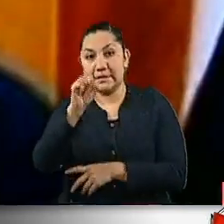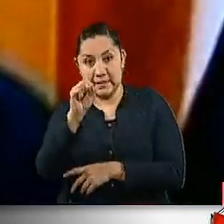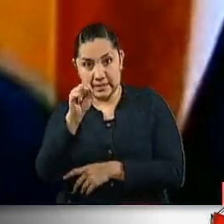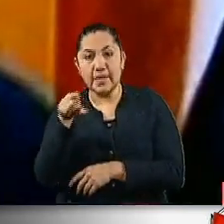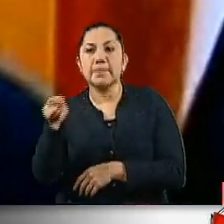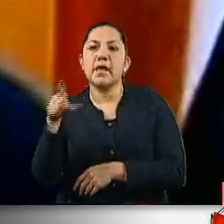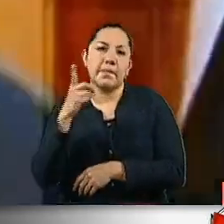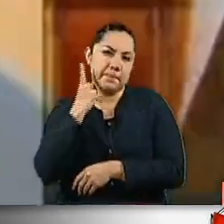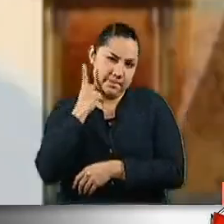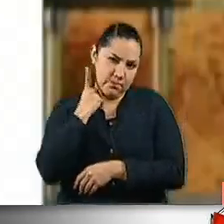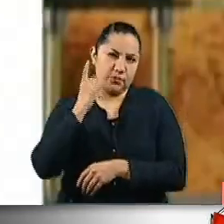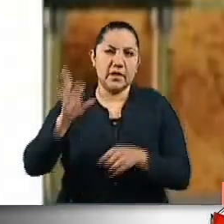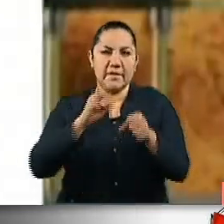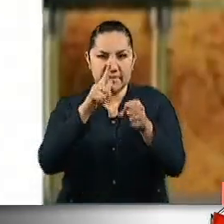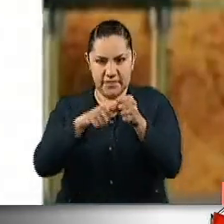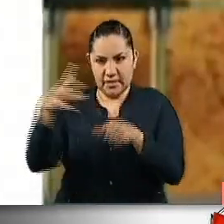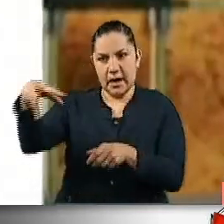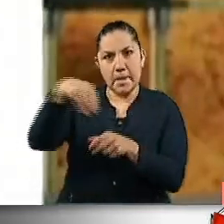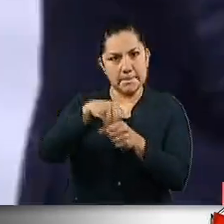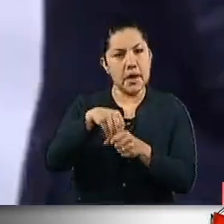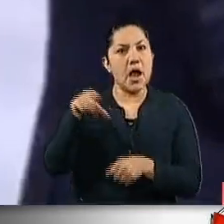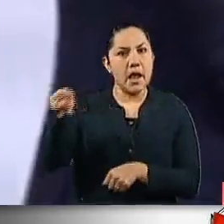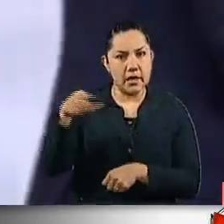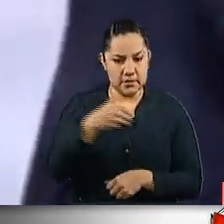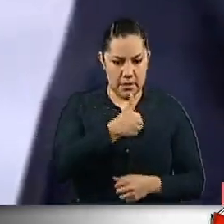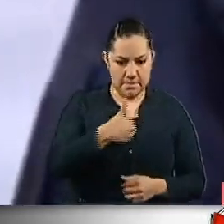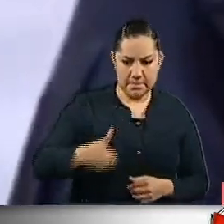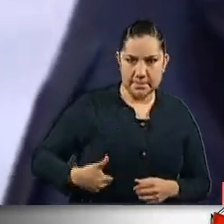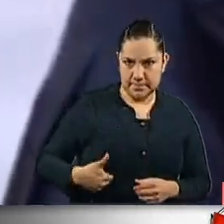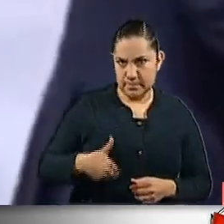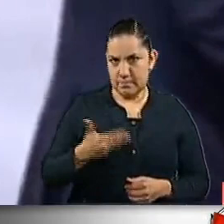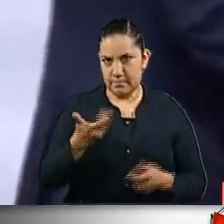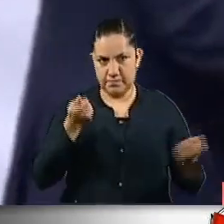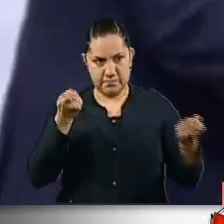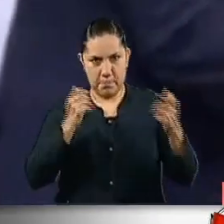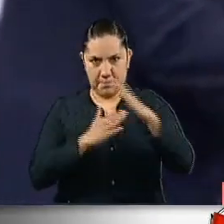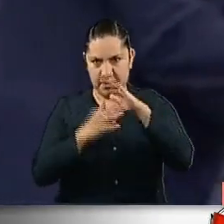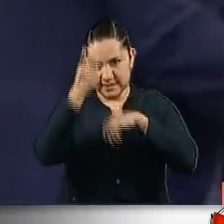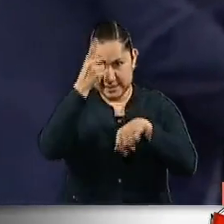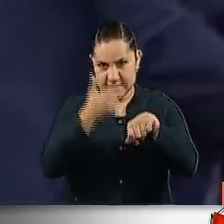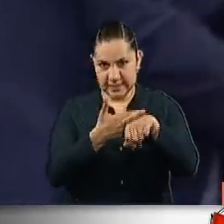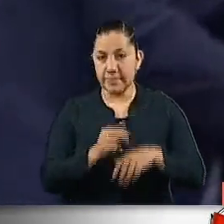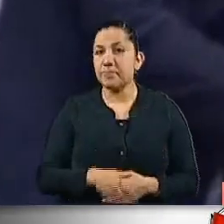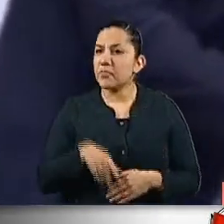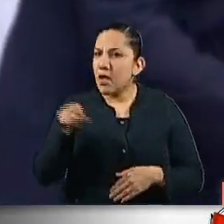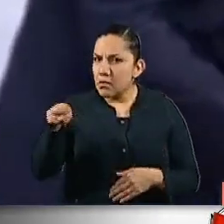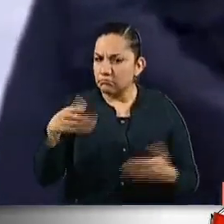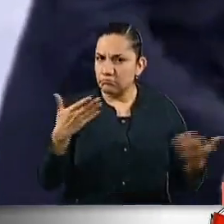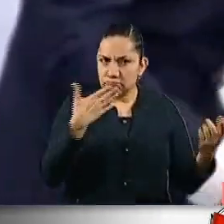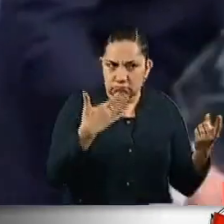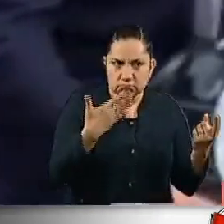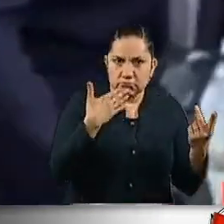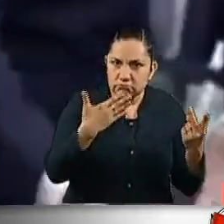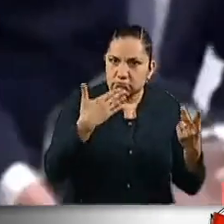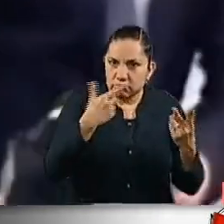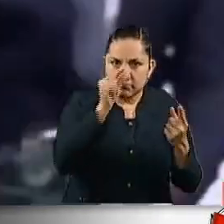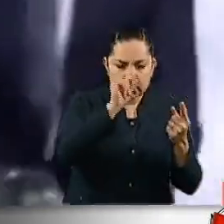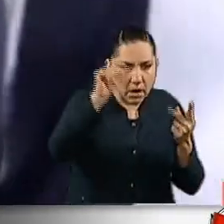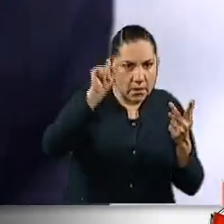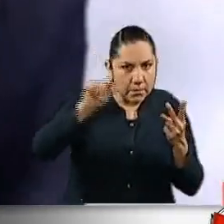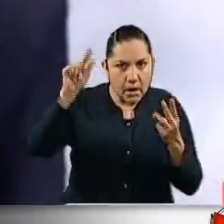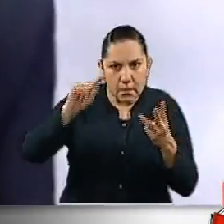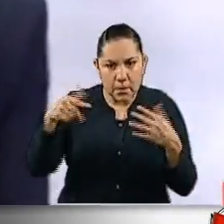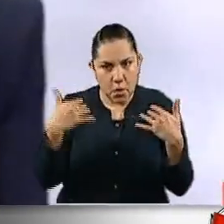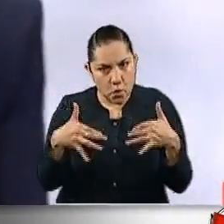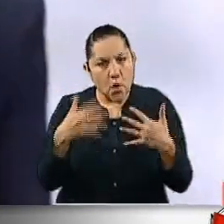como presidenta de la mesa directiva. Por sus contribuciones, el Senado de la República reconoció a María Elena